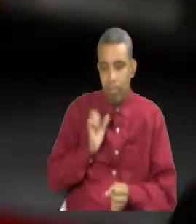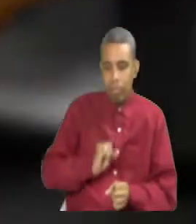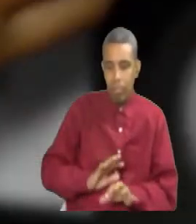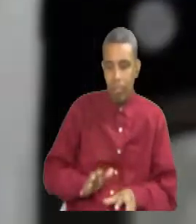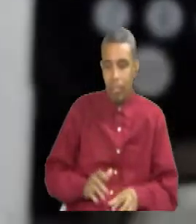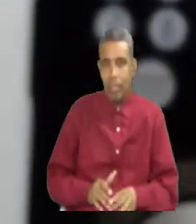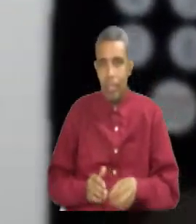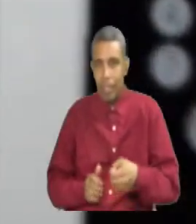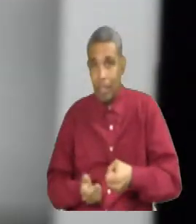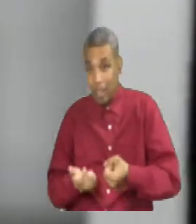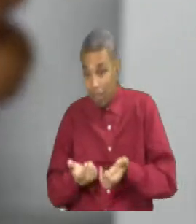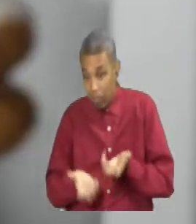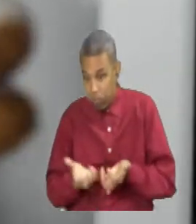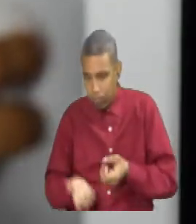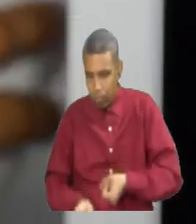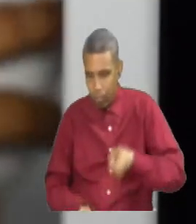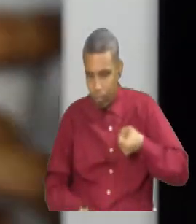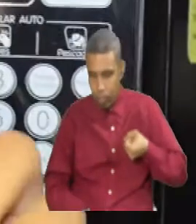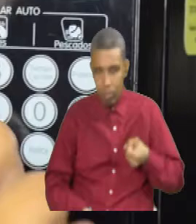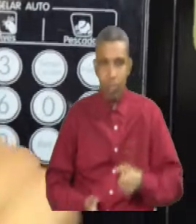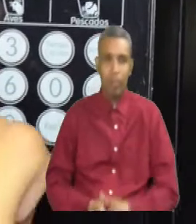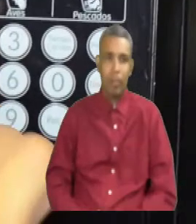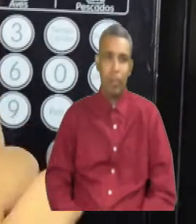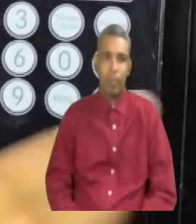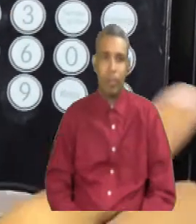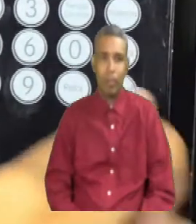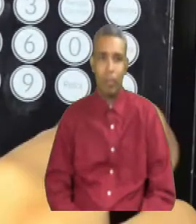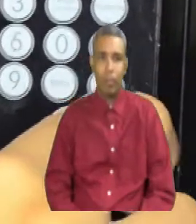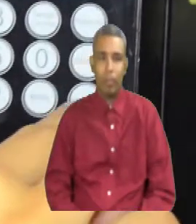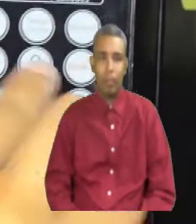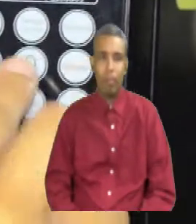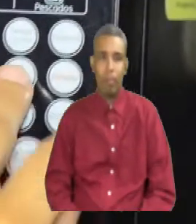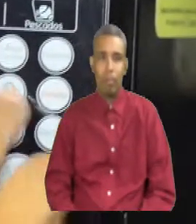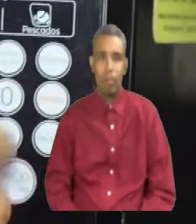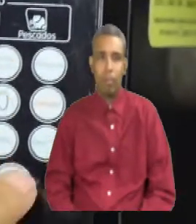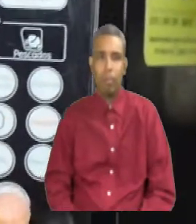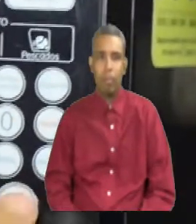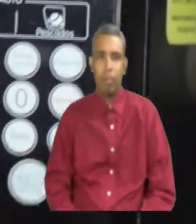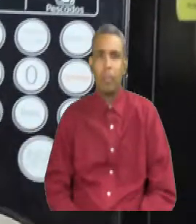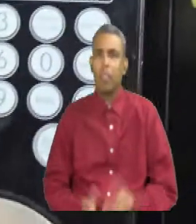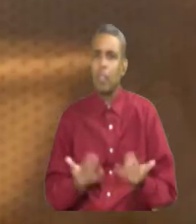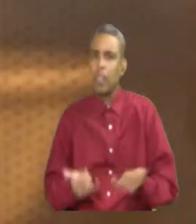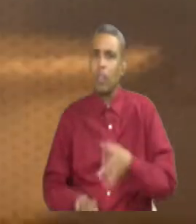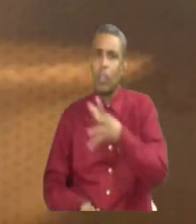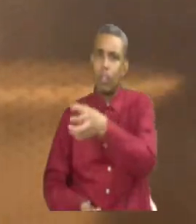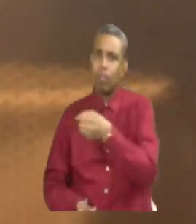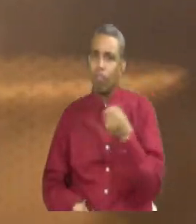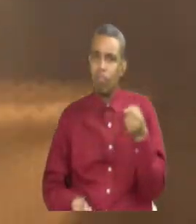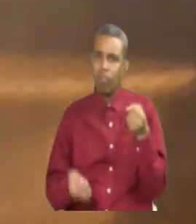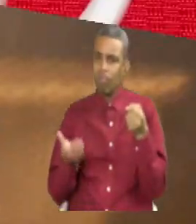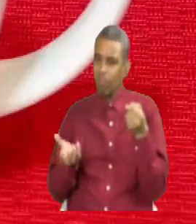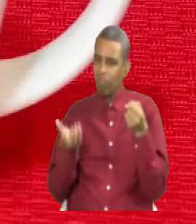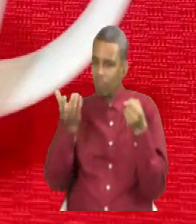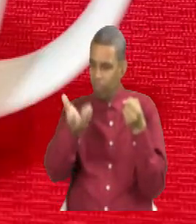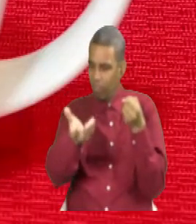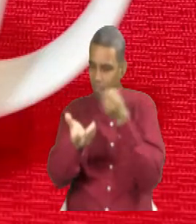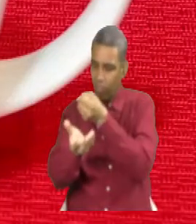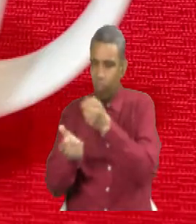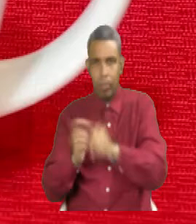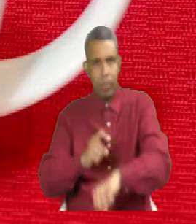un poquito unos cuantos chips de chocolate. Nosotras lo pusimos a 20 segundos en